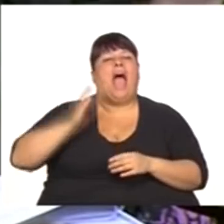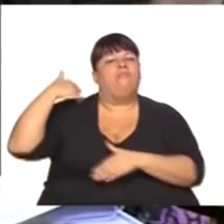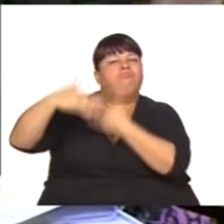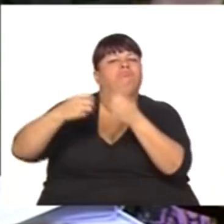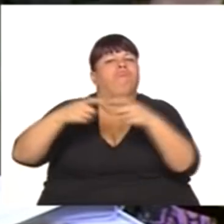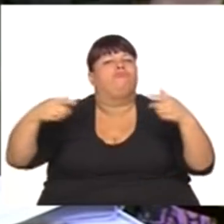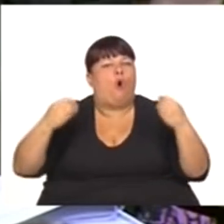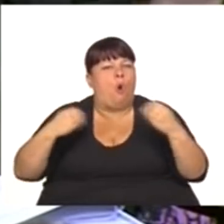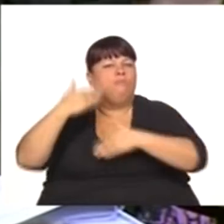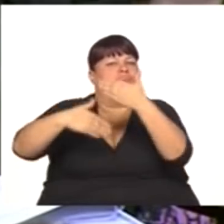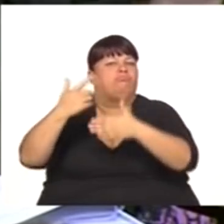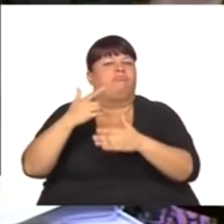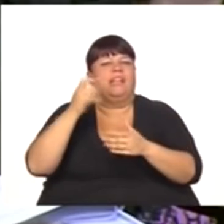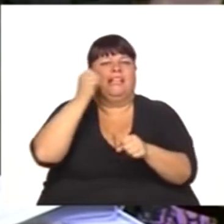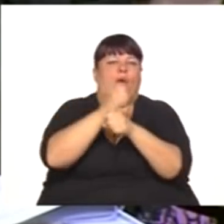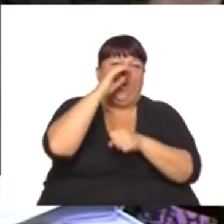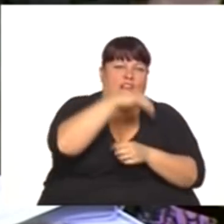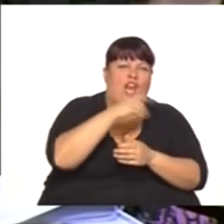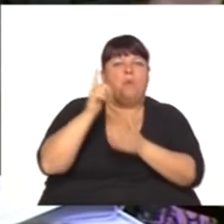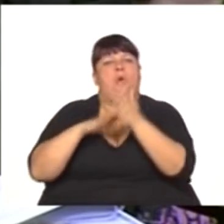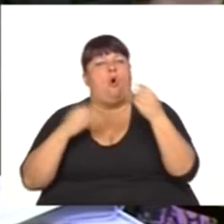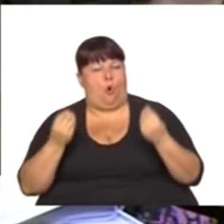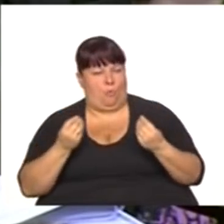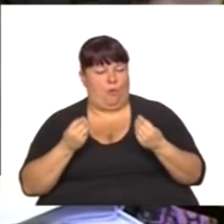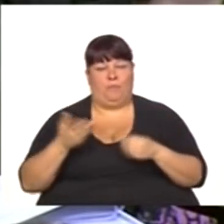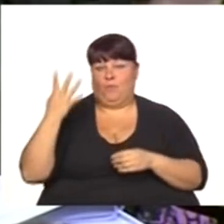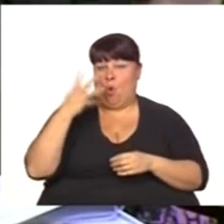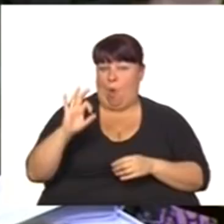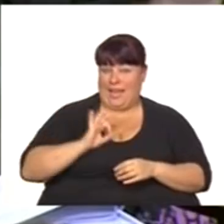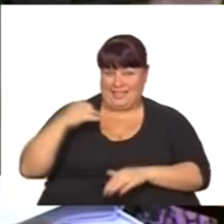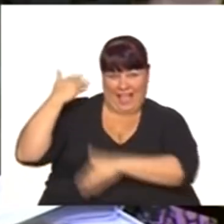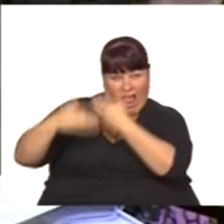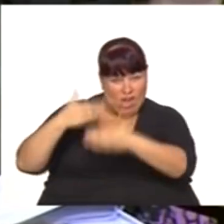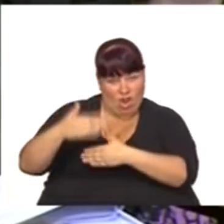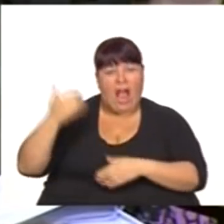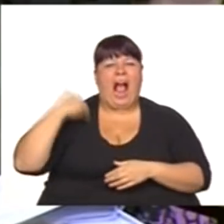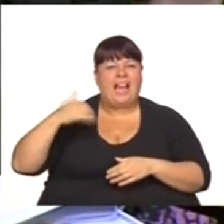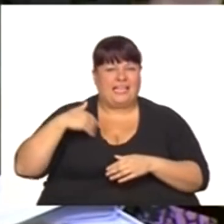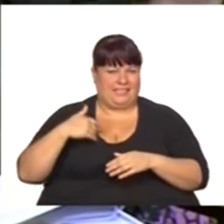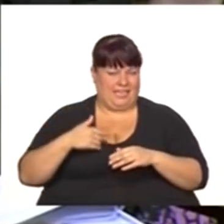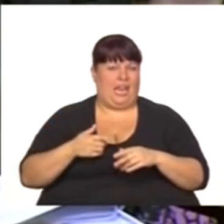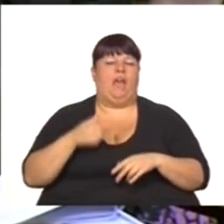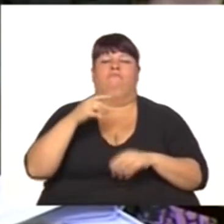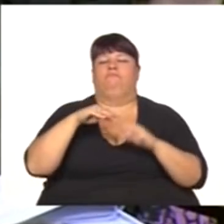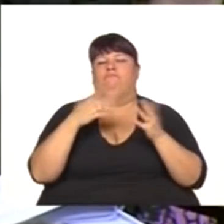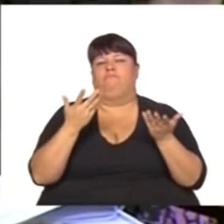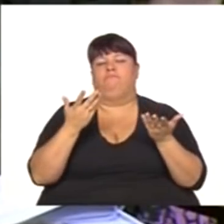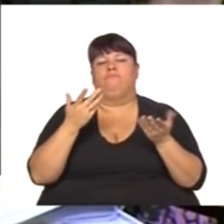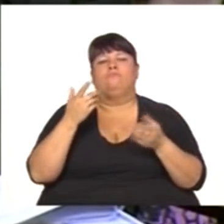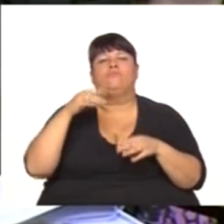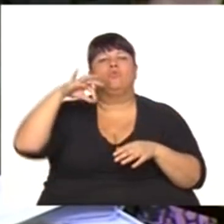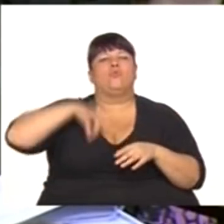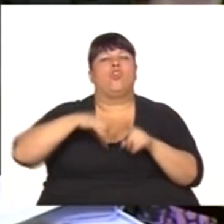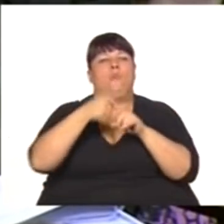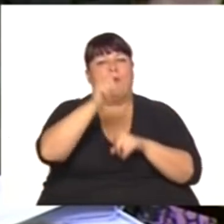nuestro crecimiento y qué le pasó a nuestra informalidad. En los últimos 40 años, Argentina creció en ingreso